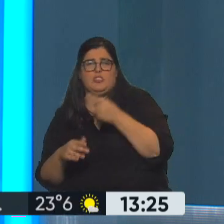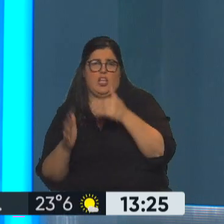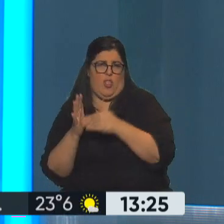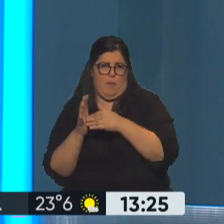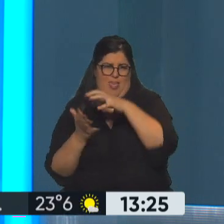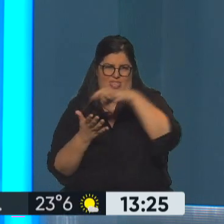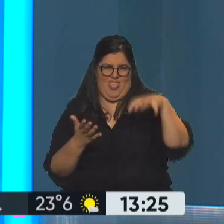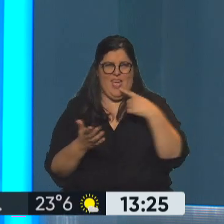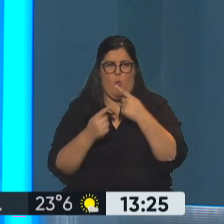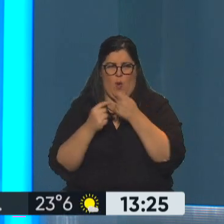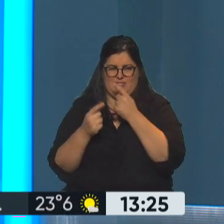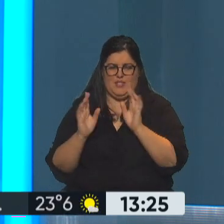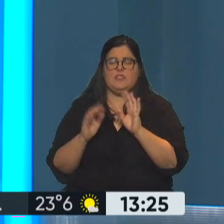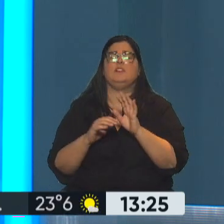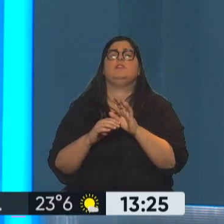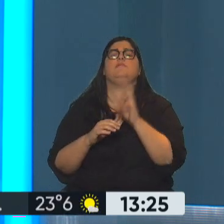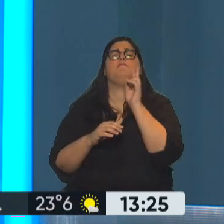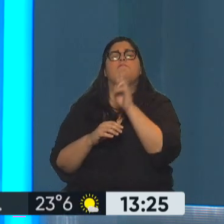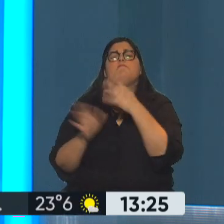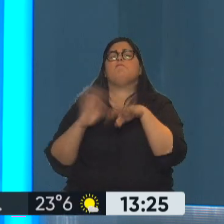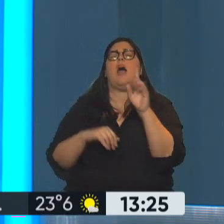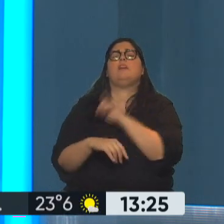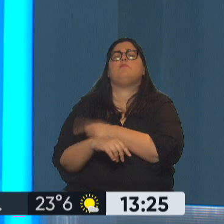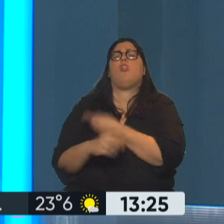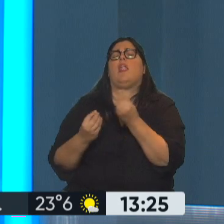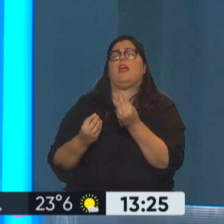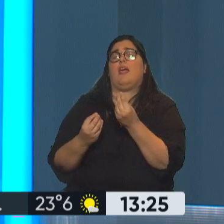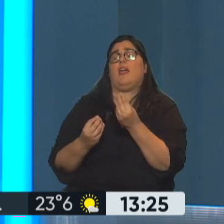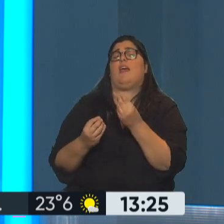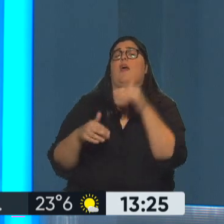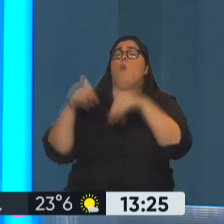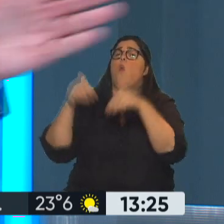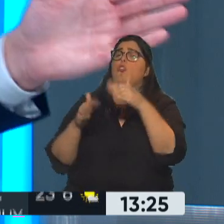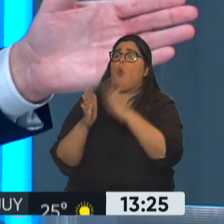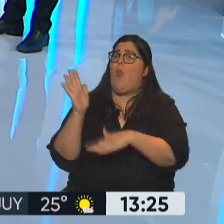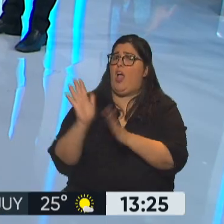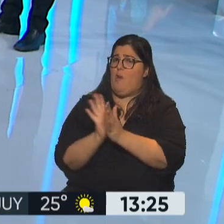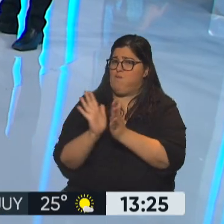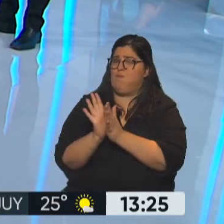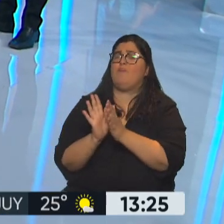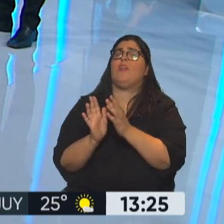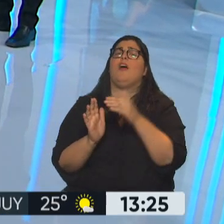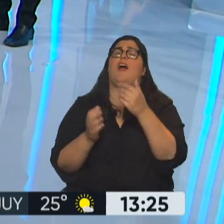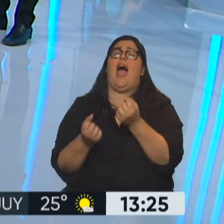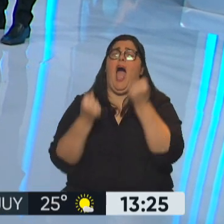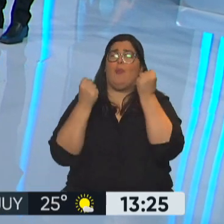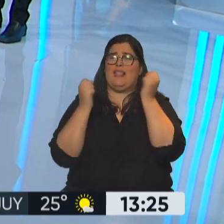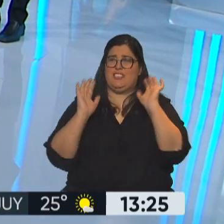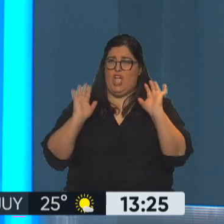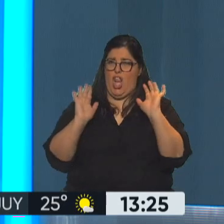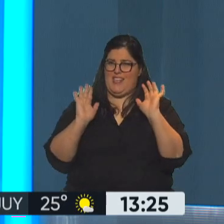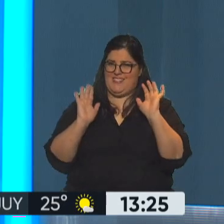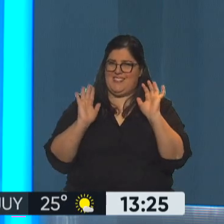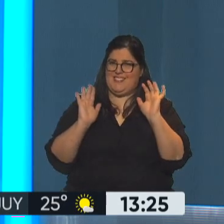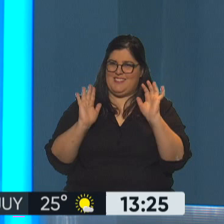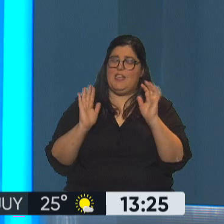punto? En los votos blancos, nulos y abstenciones, ¿no? Vos mencionaste las abstenciones. Sí,